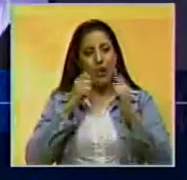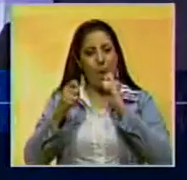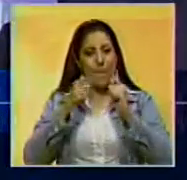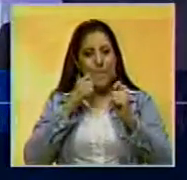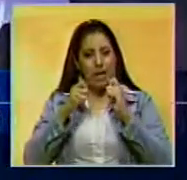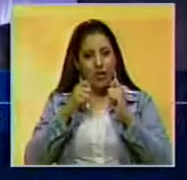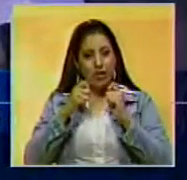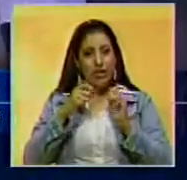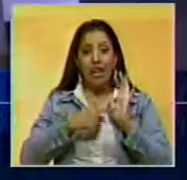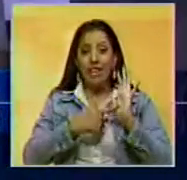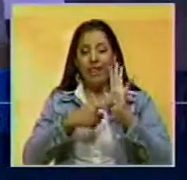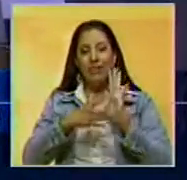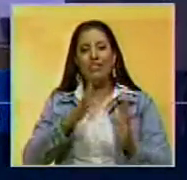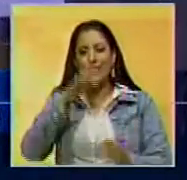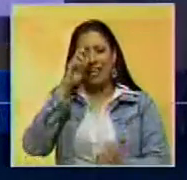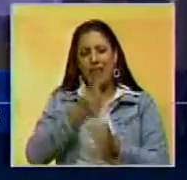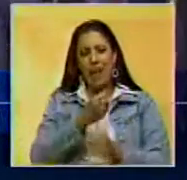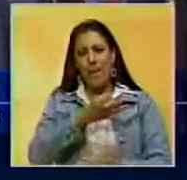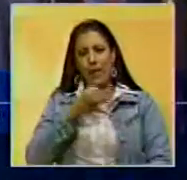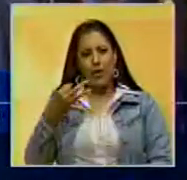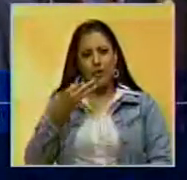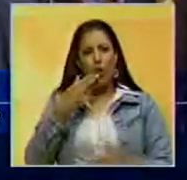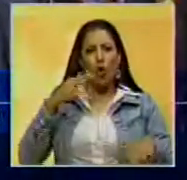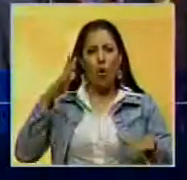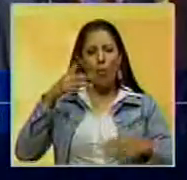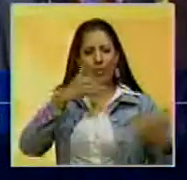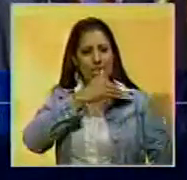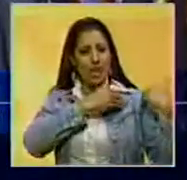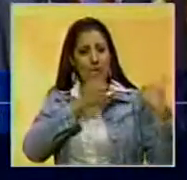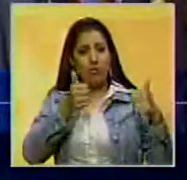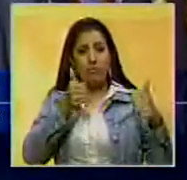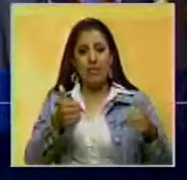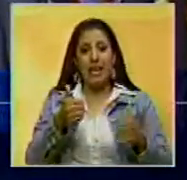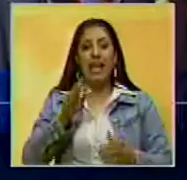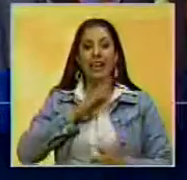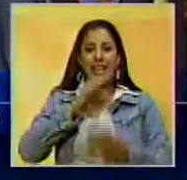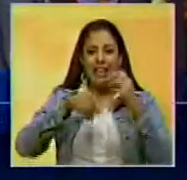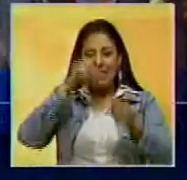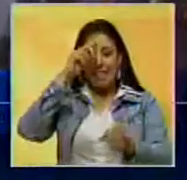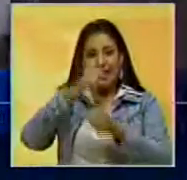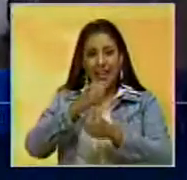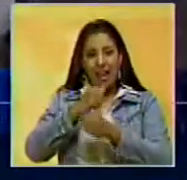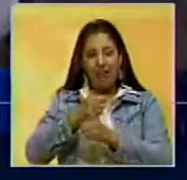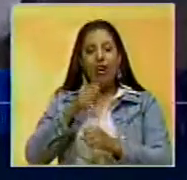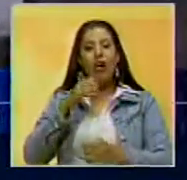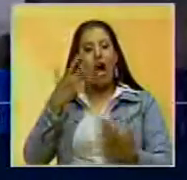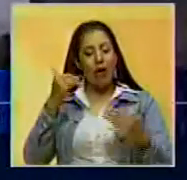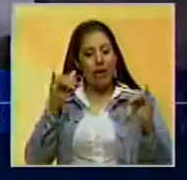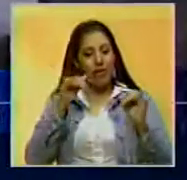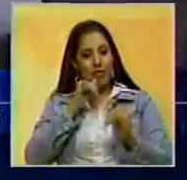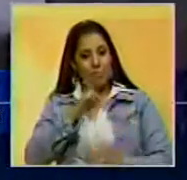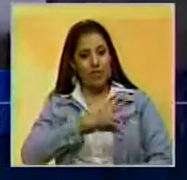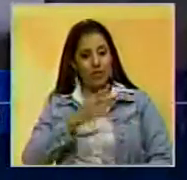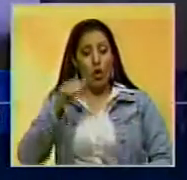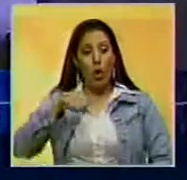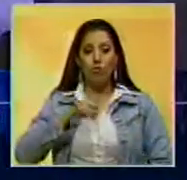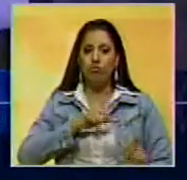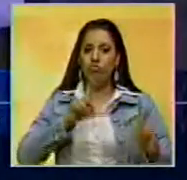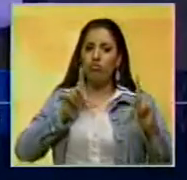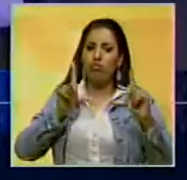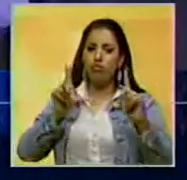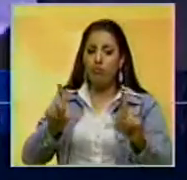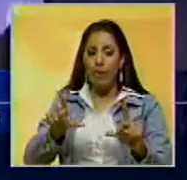periodistas, destacando el desempeño, compromiso y responsabilidad con el que realizan su trabajo a través de nuestras pantallas. Sí, hoy le hacemos